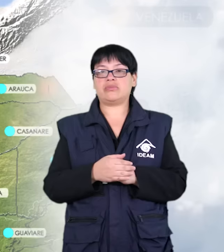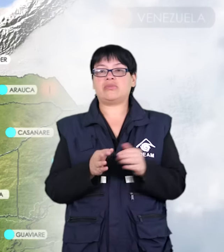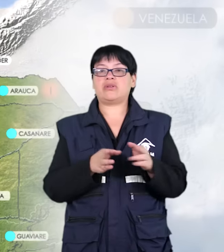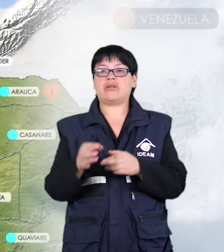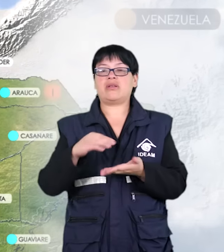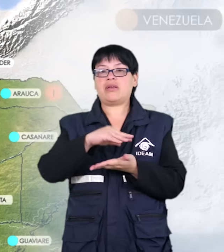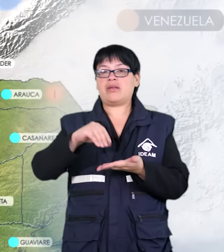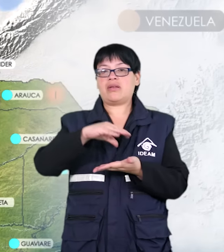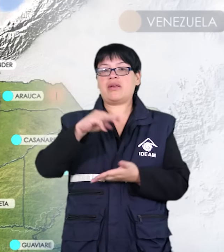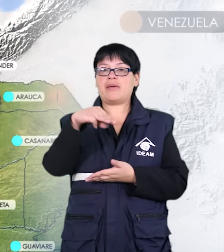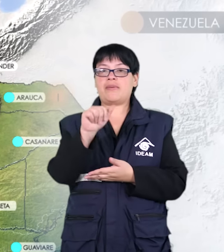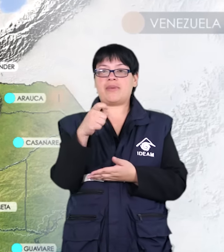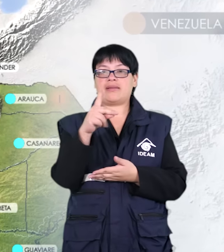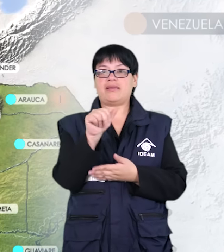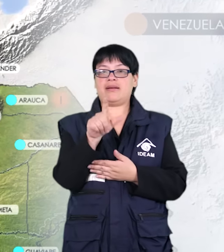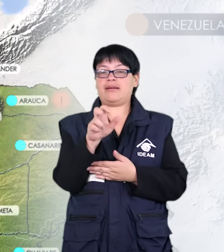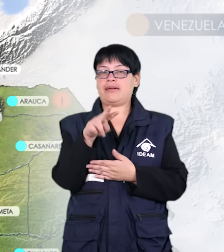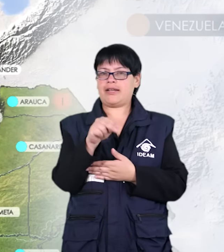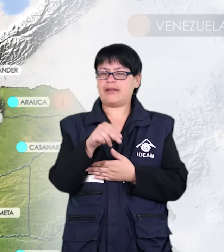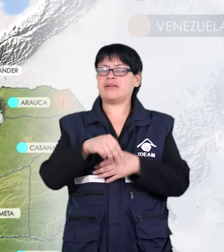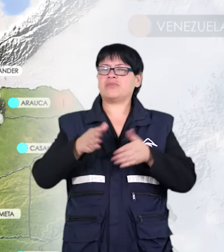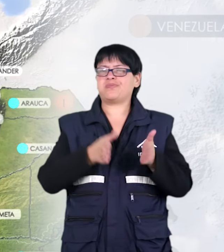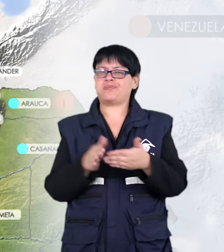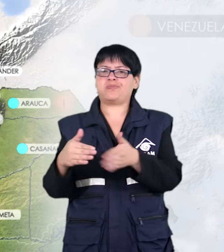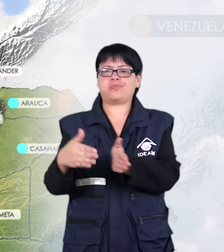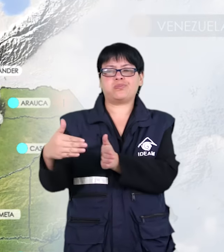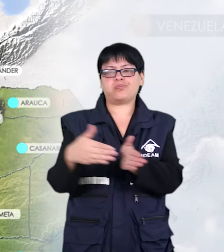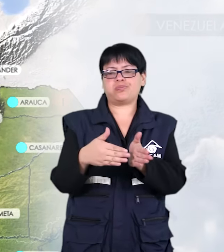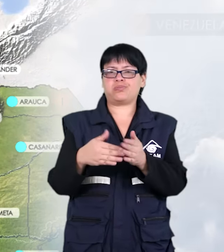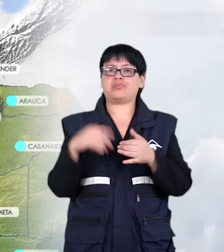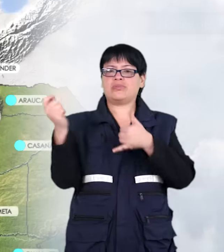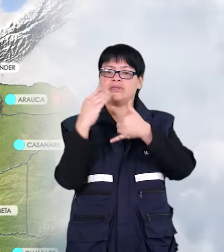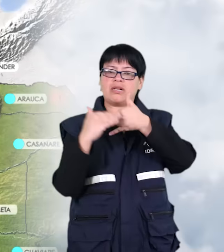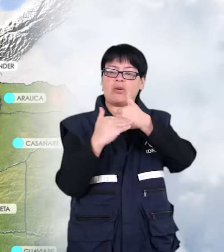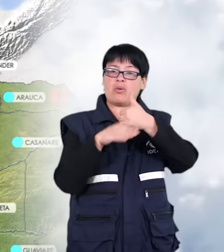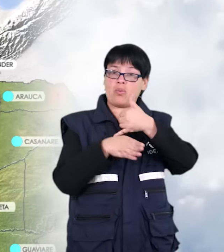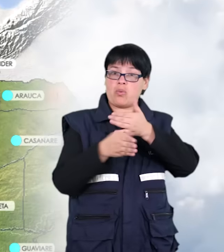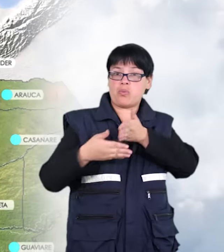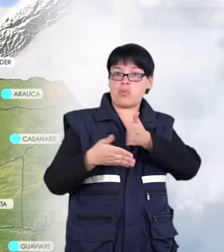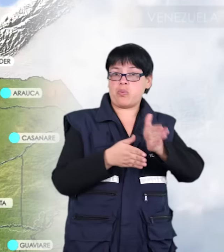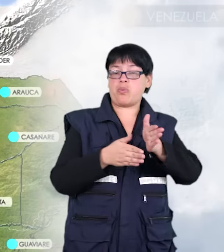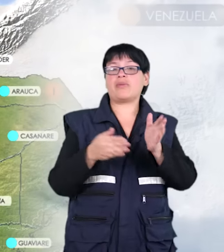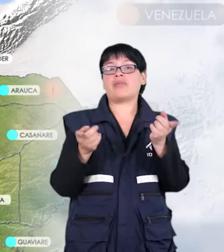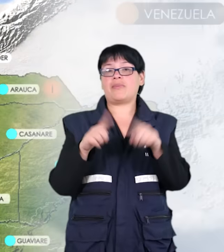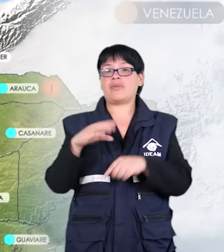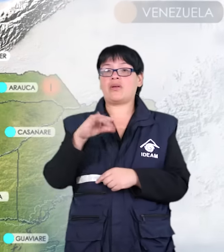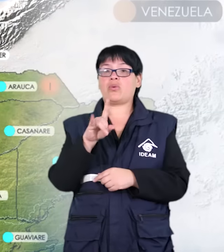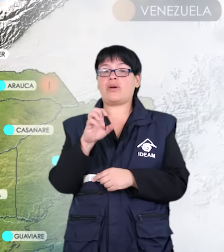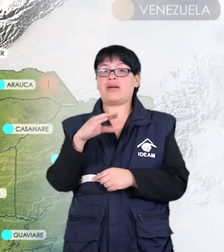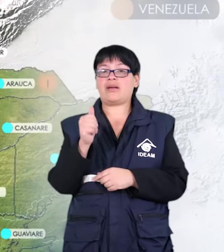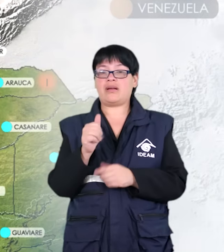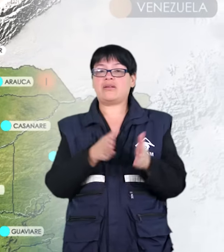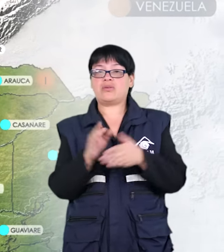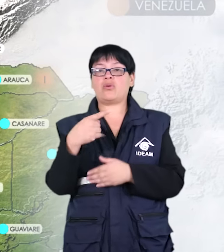Magdalena, por crecientes súbitas en los ríos y quebradas del pie de monte llanero, incluidas la cuenca de los ríos